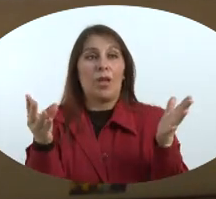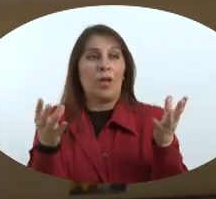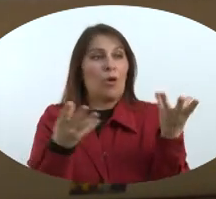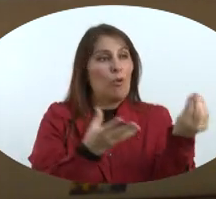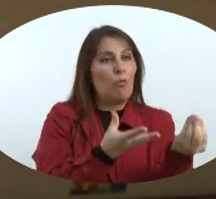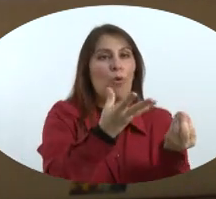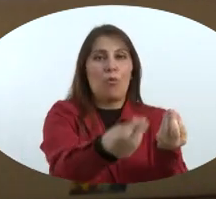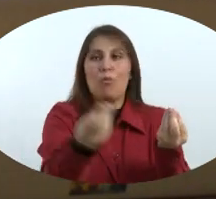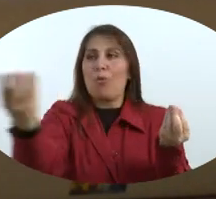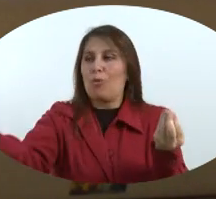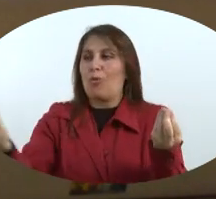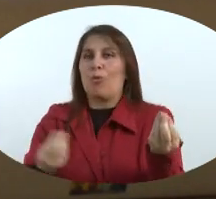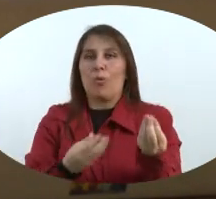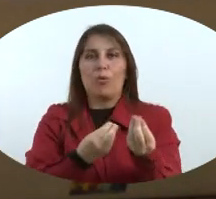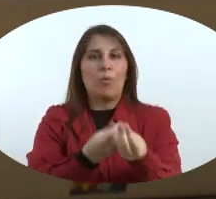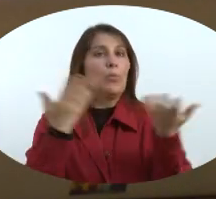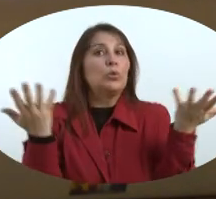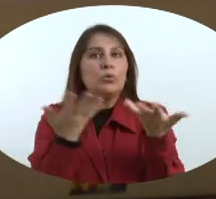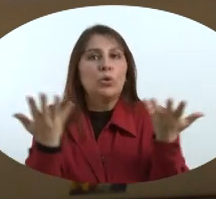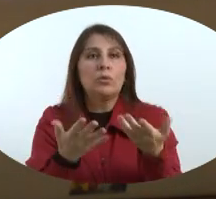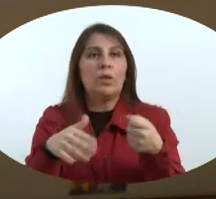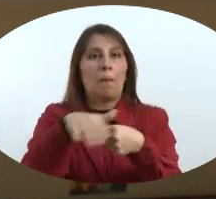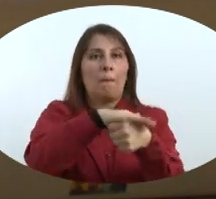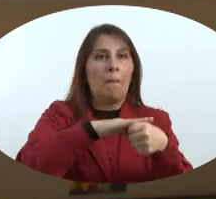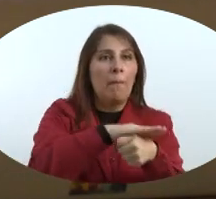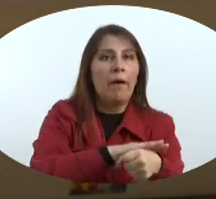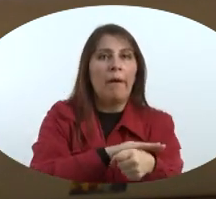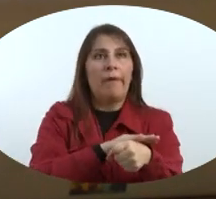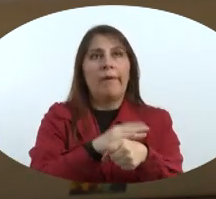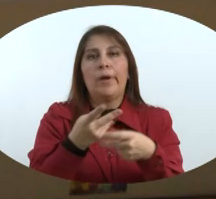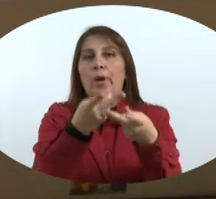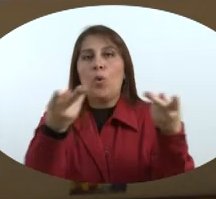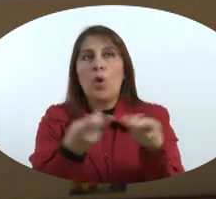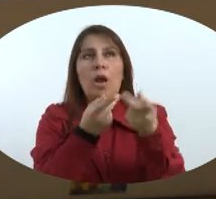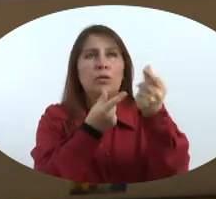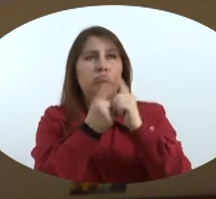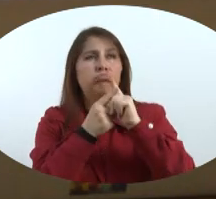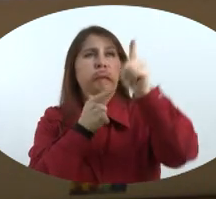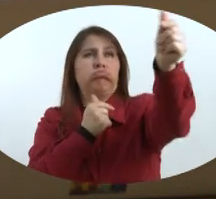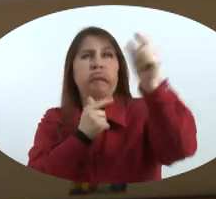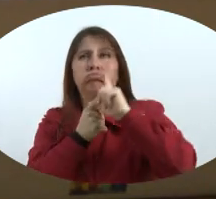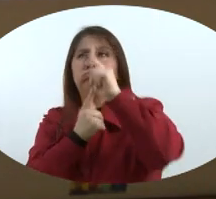colectivos en los barrios y en las zonas periféricas del país